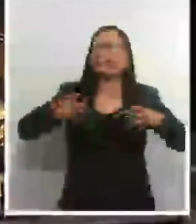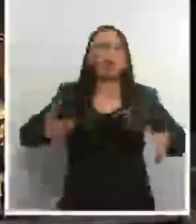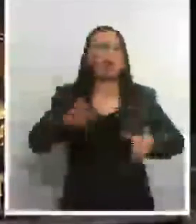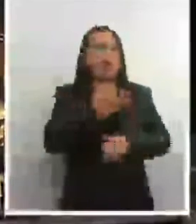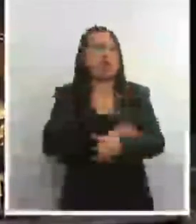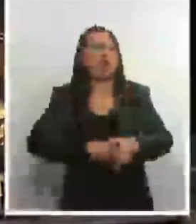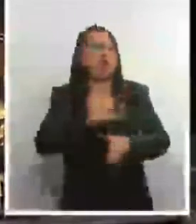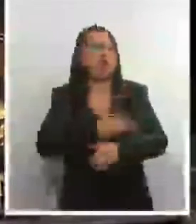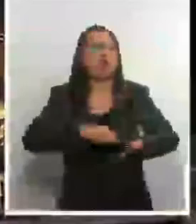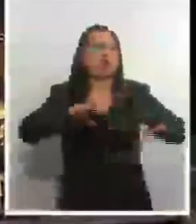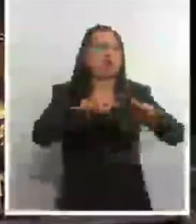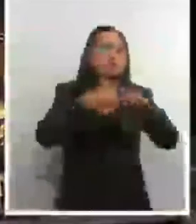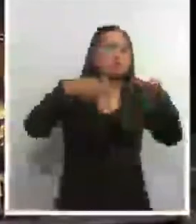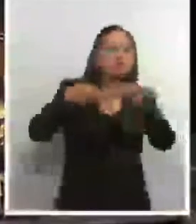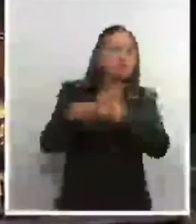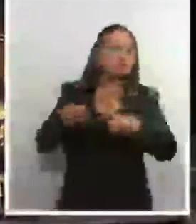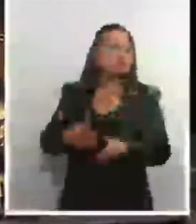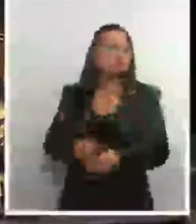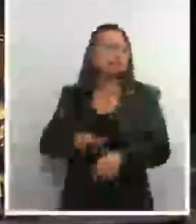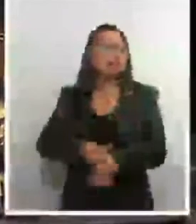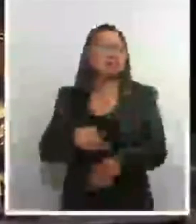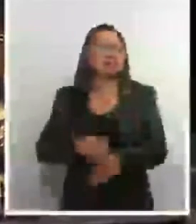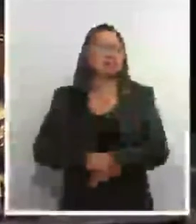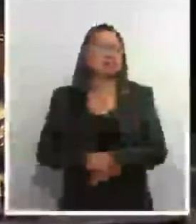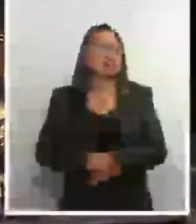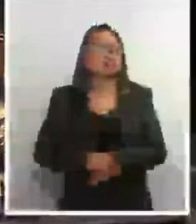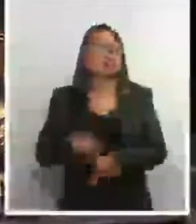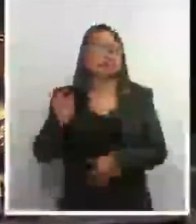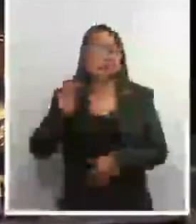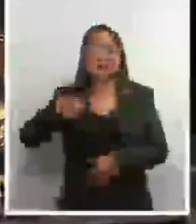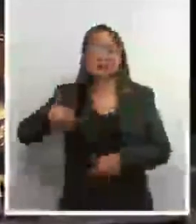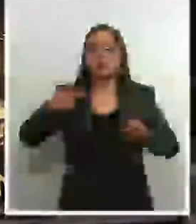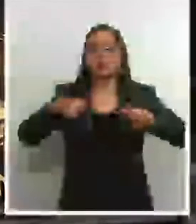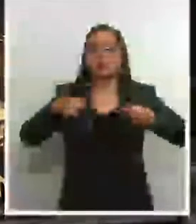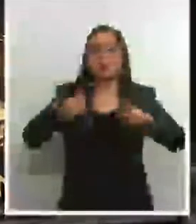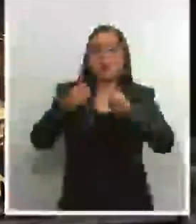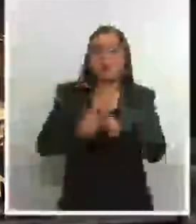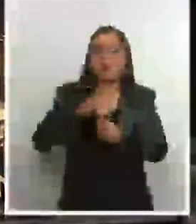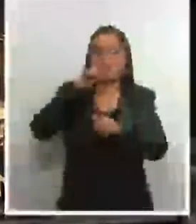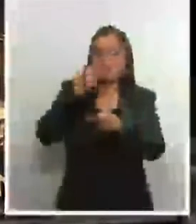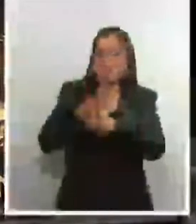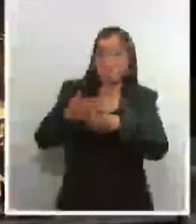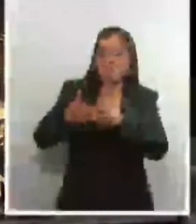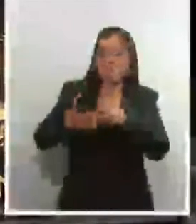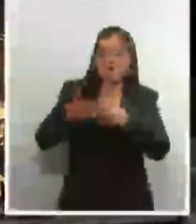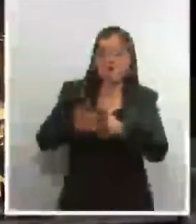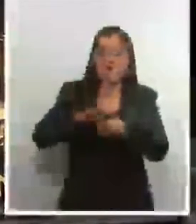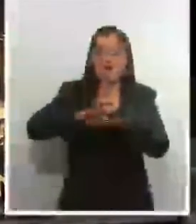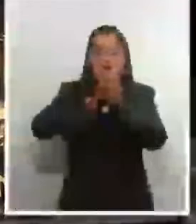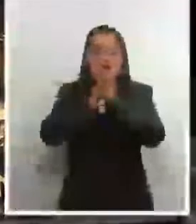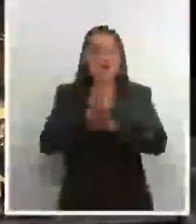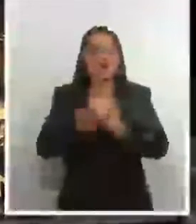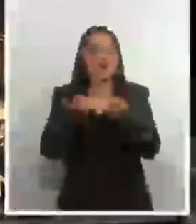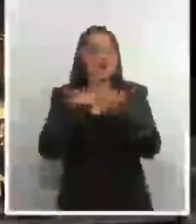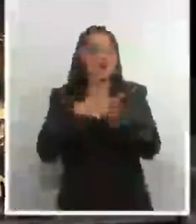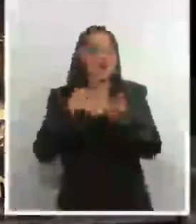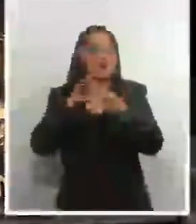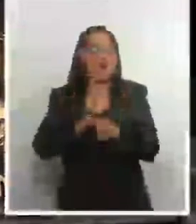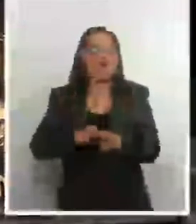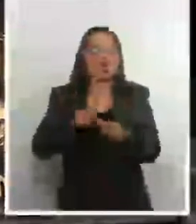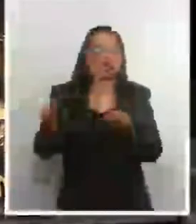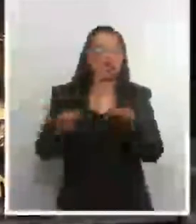burocracia de consejos, como si los ciudadanos, si se quedan todos los días en su encargo, no se convierten en un órgano